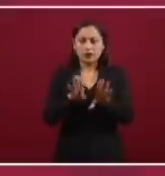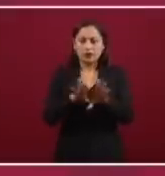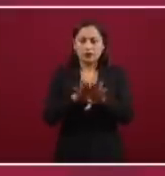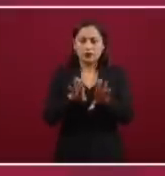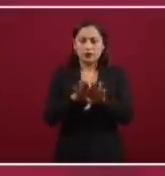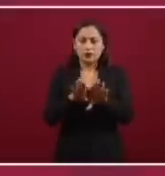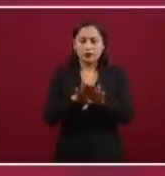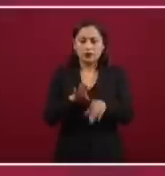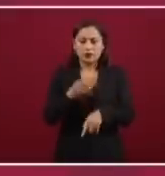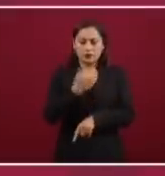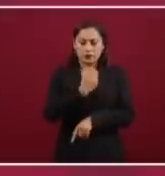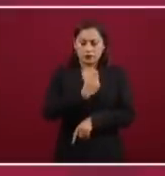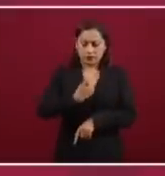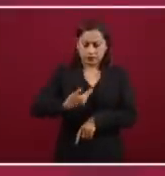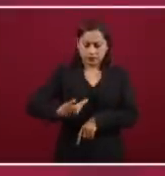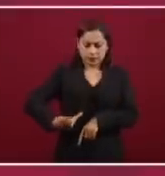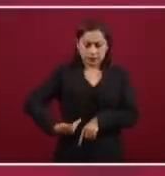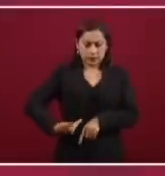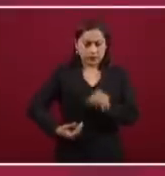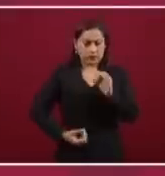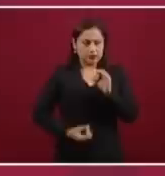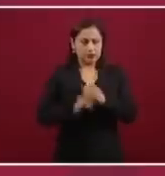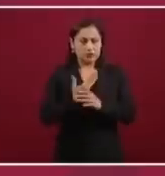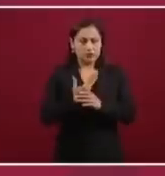el presidente